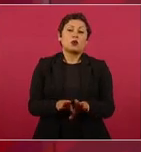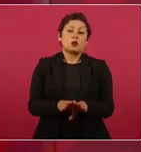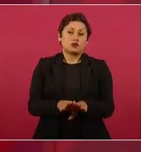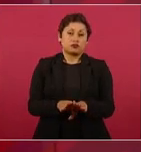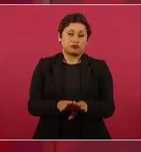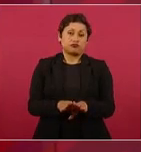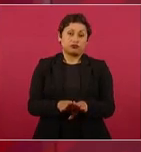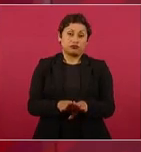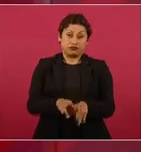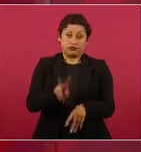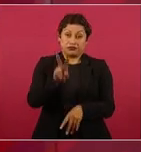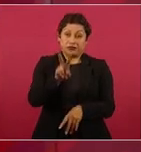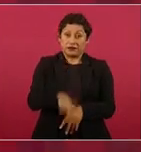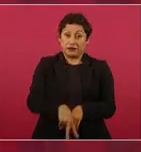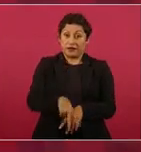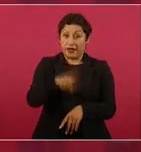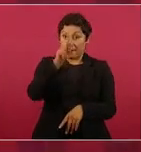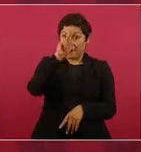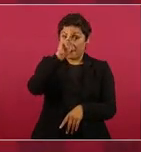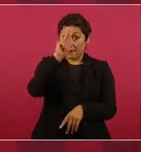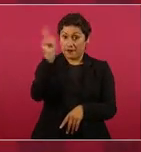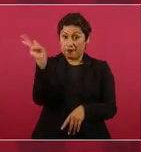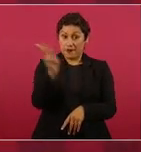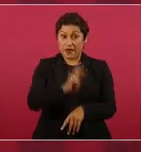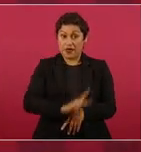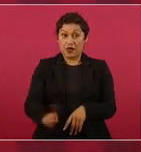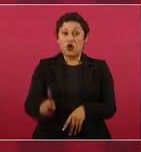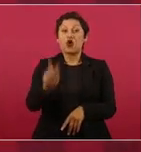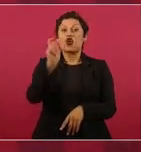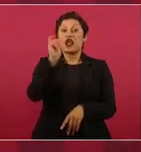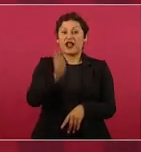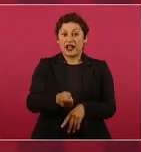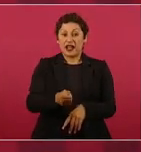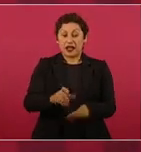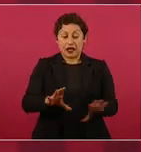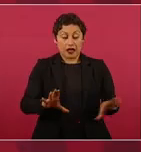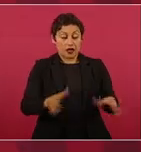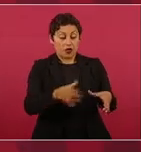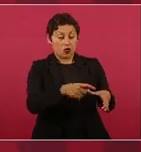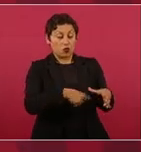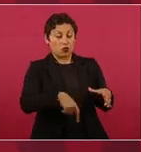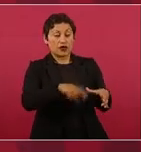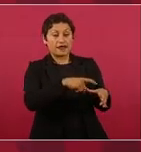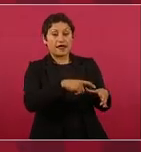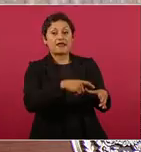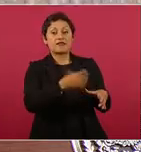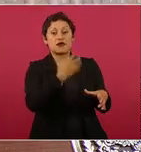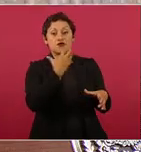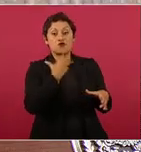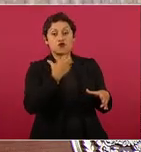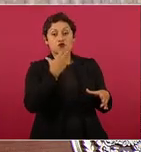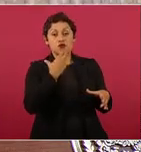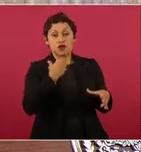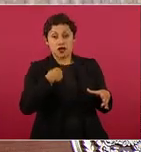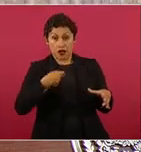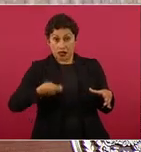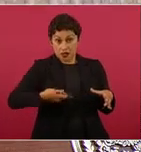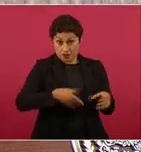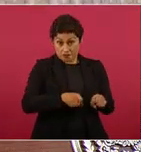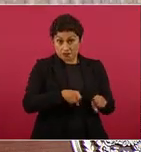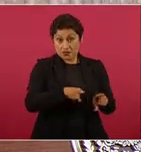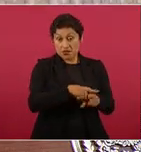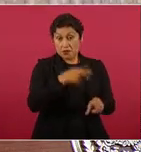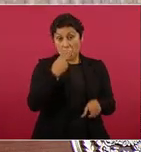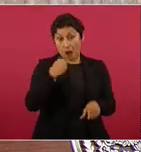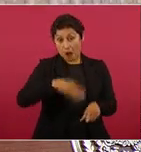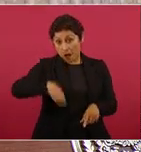de la comunidad judía de que es hitleriano? Yo tengo muy buena